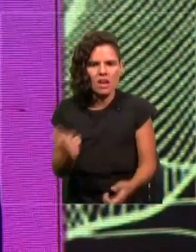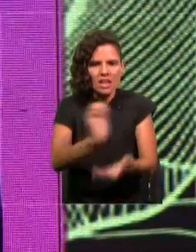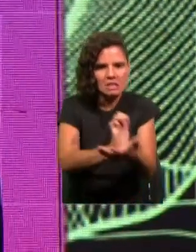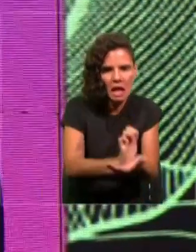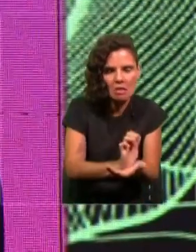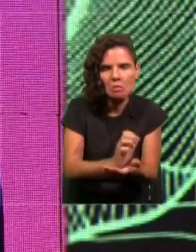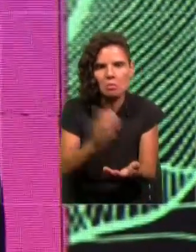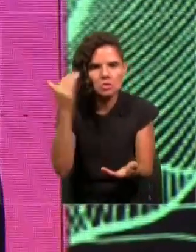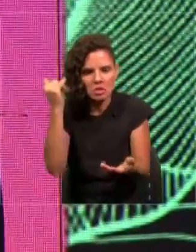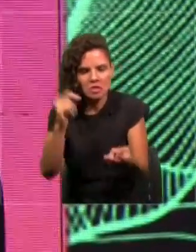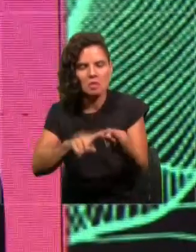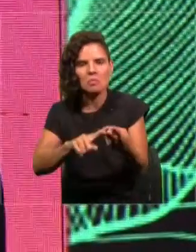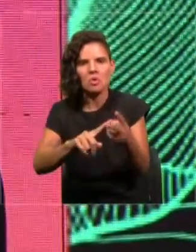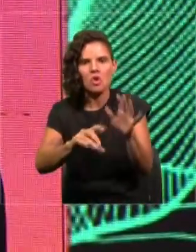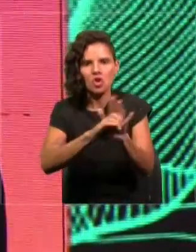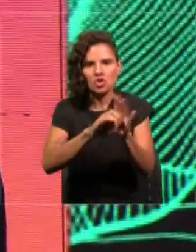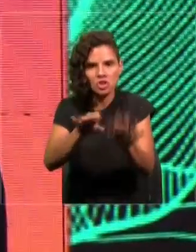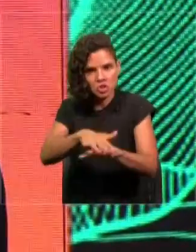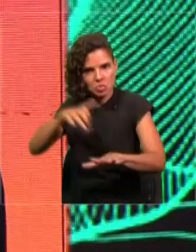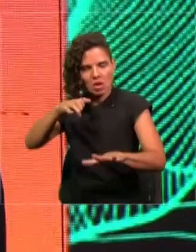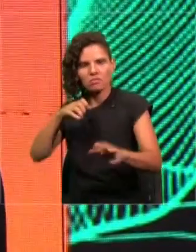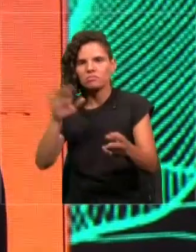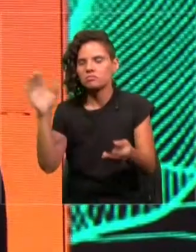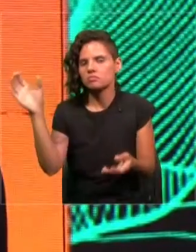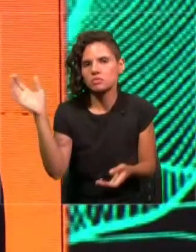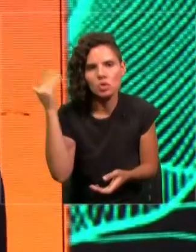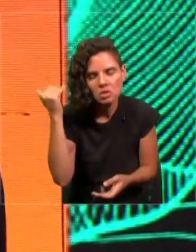sabemos ejercer el poder constituyente.